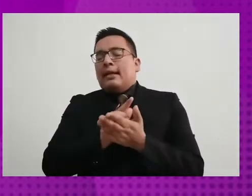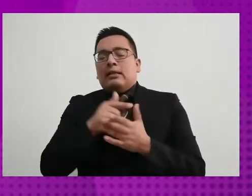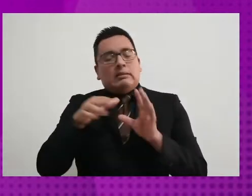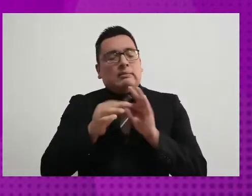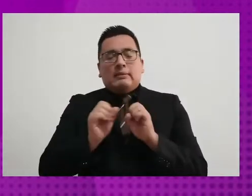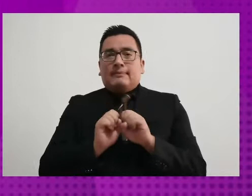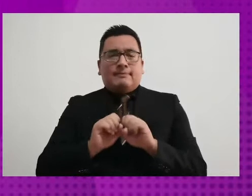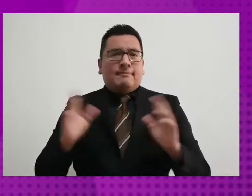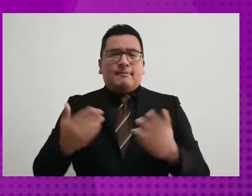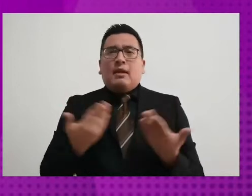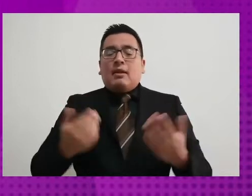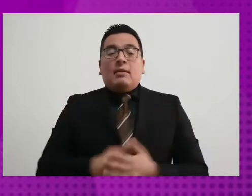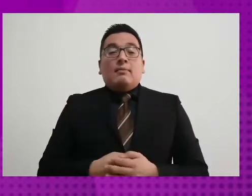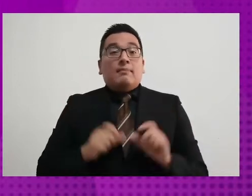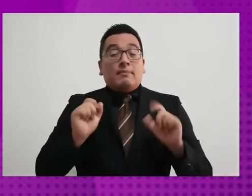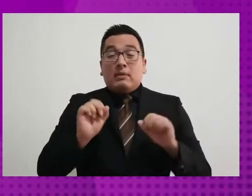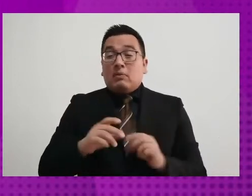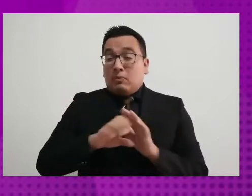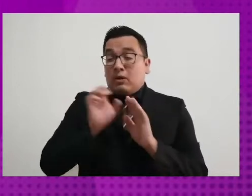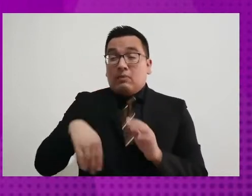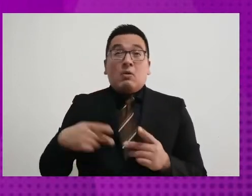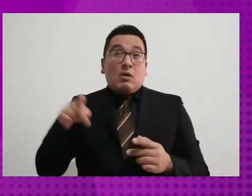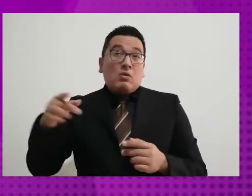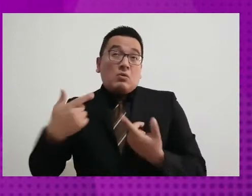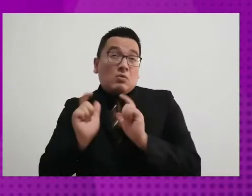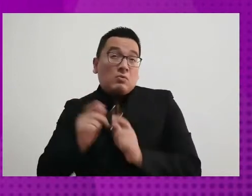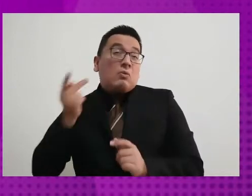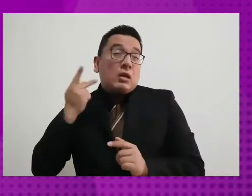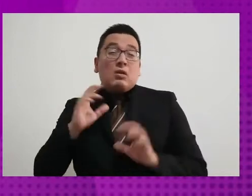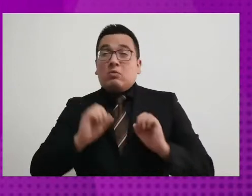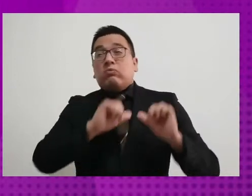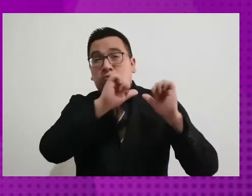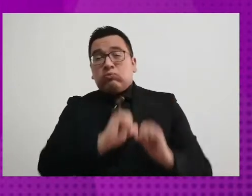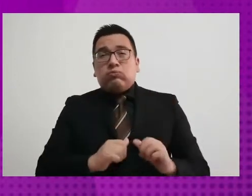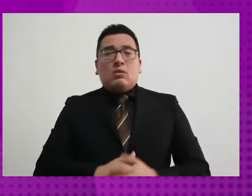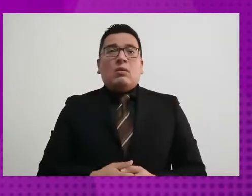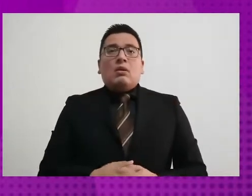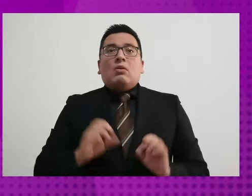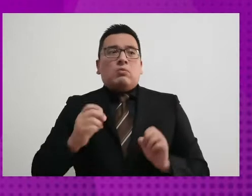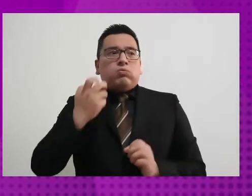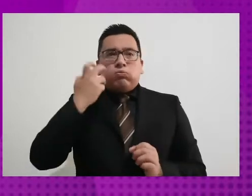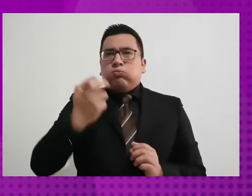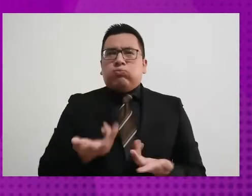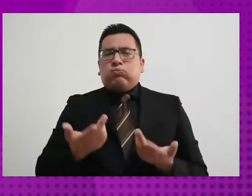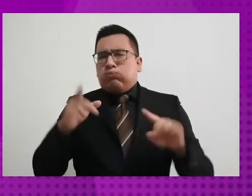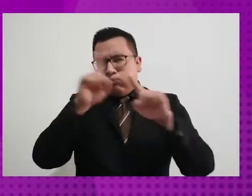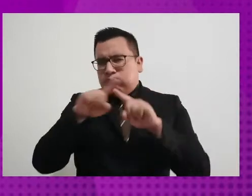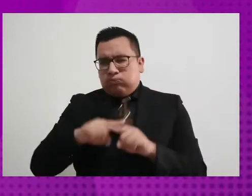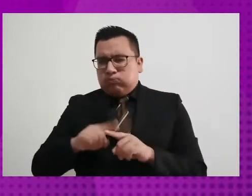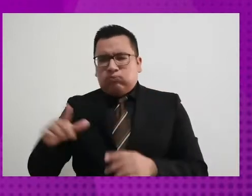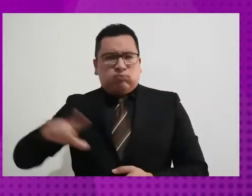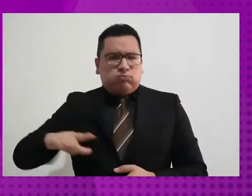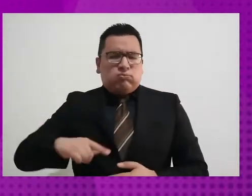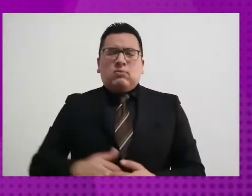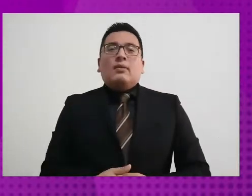de obligaciones tanto para autoridades, partidos políticos y para cualquier persona persona que participe en la